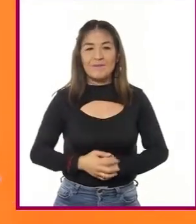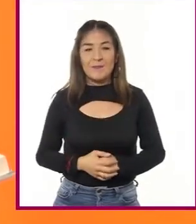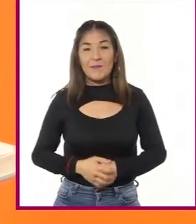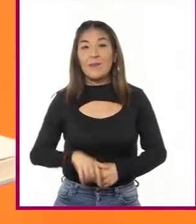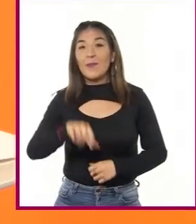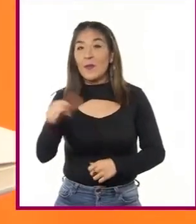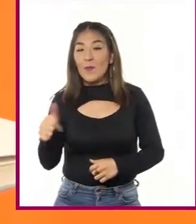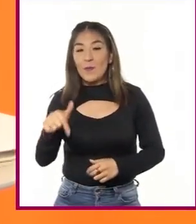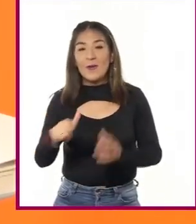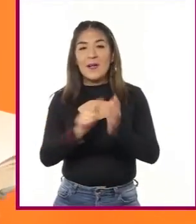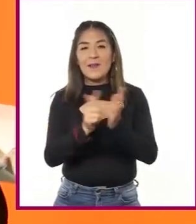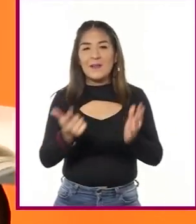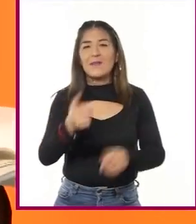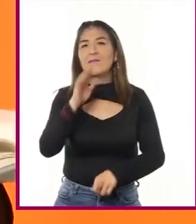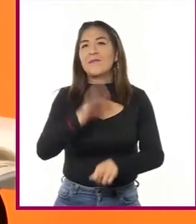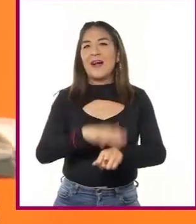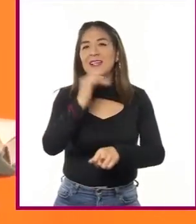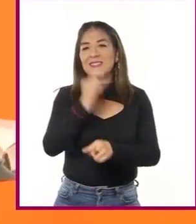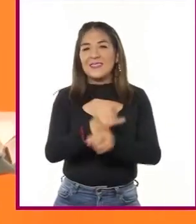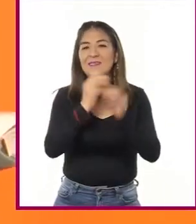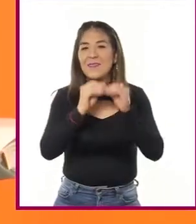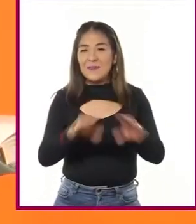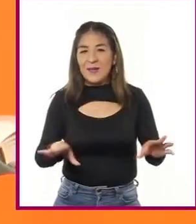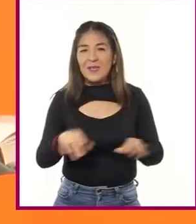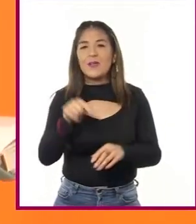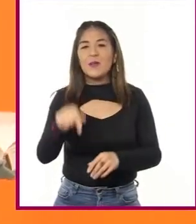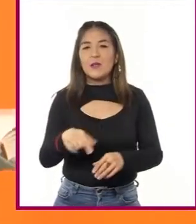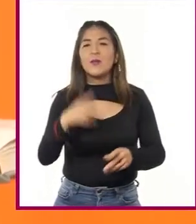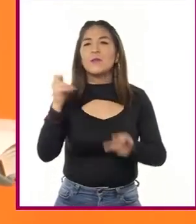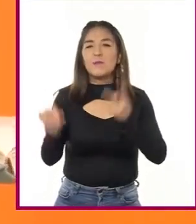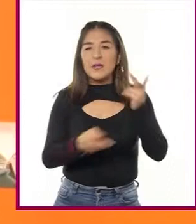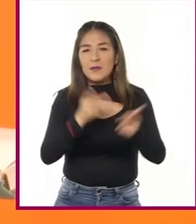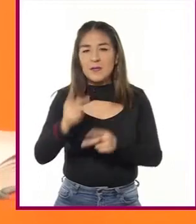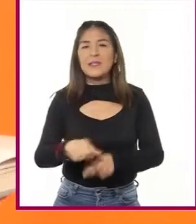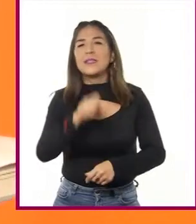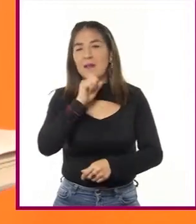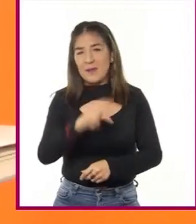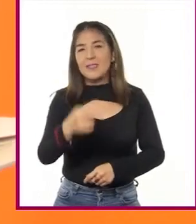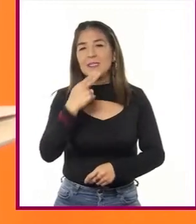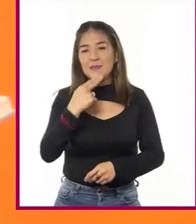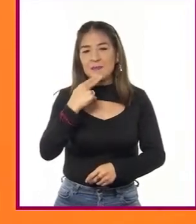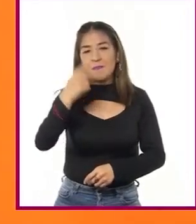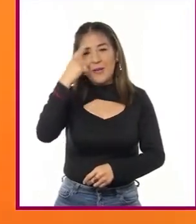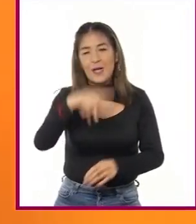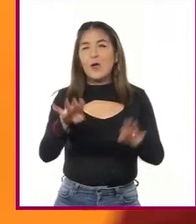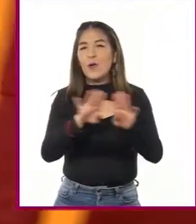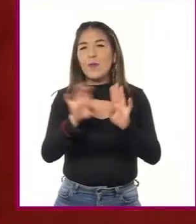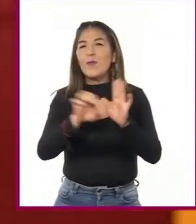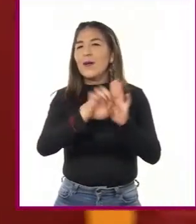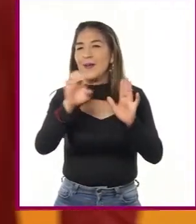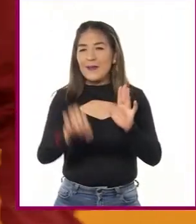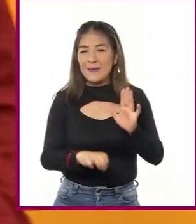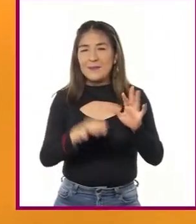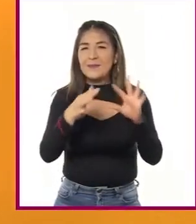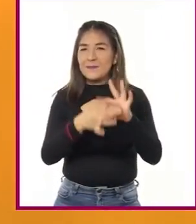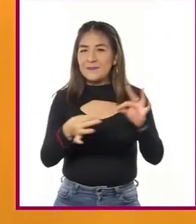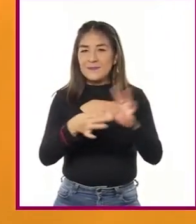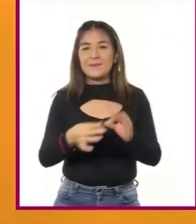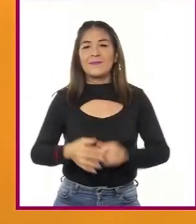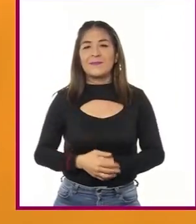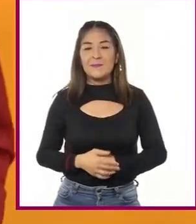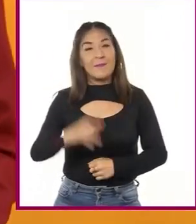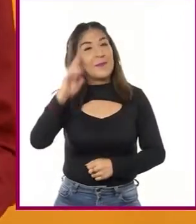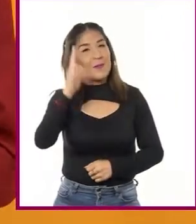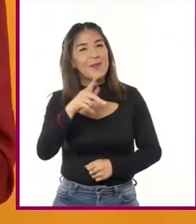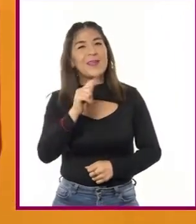hay muchas fuentes de información de consulta que también pueden servirnos para ejemplificar. ¿Qué tal,